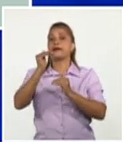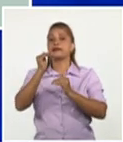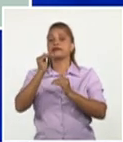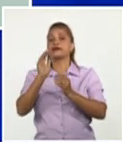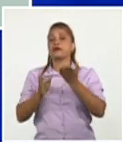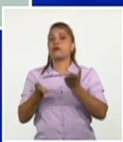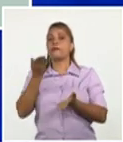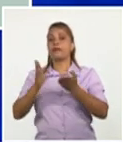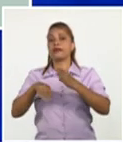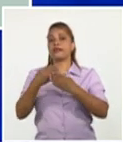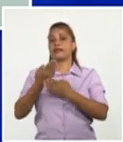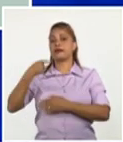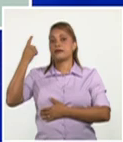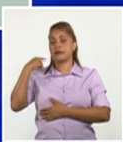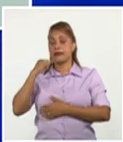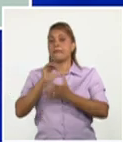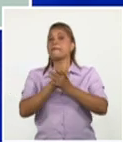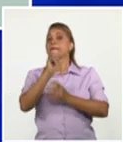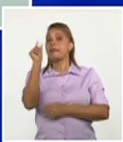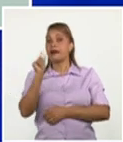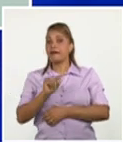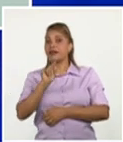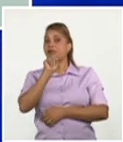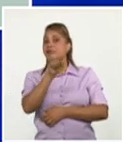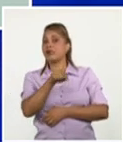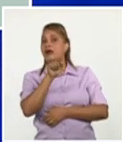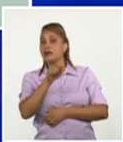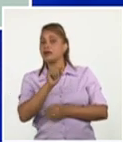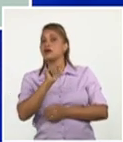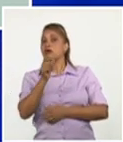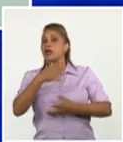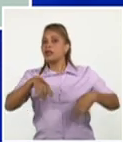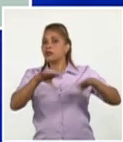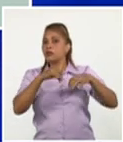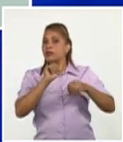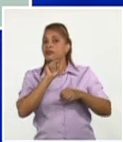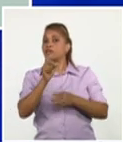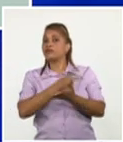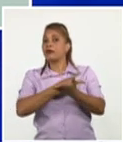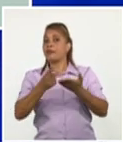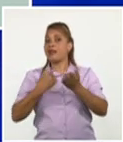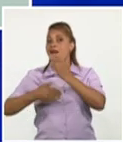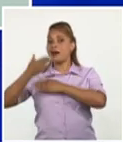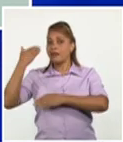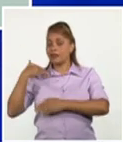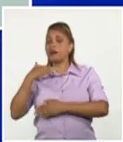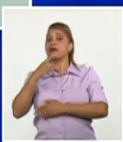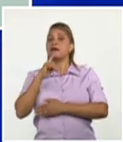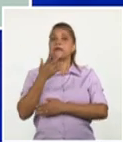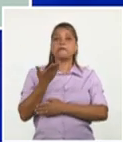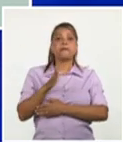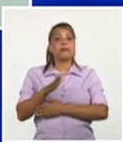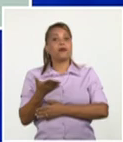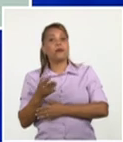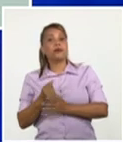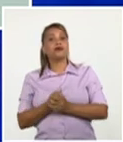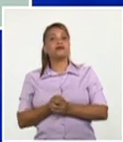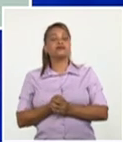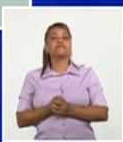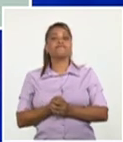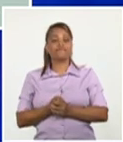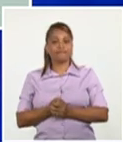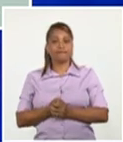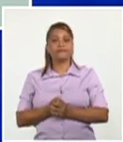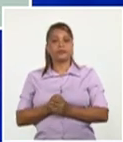y Mayabeque ha tenido un comportamiento en los últimos días, en las últimas semanas, dentro de este